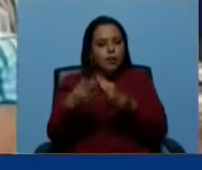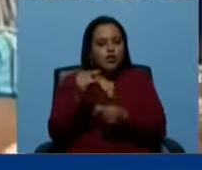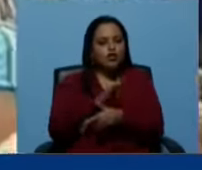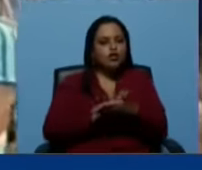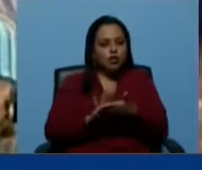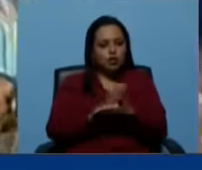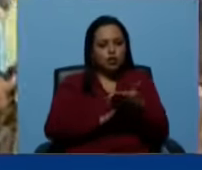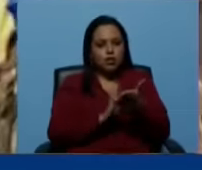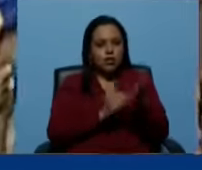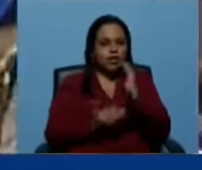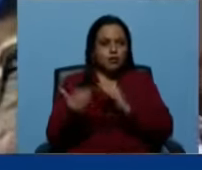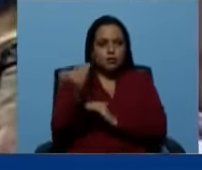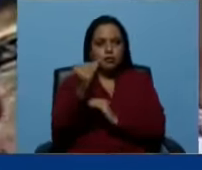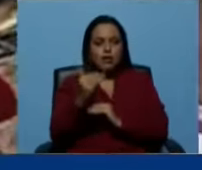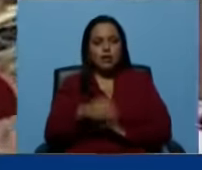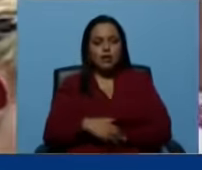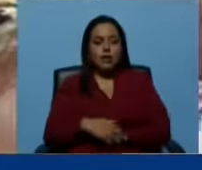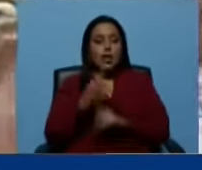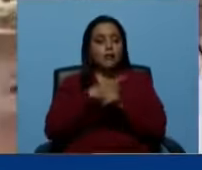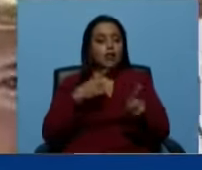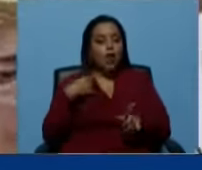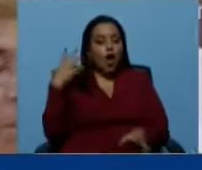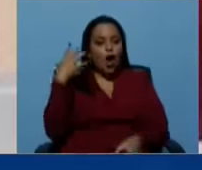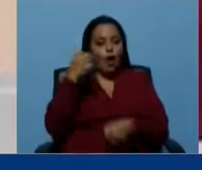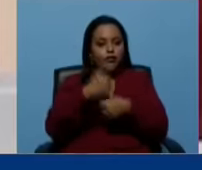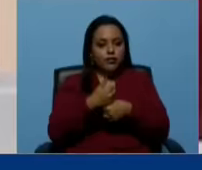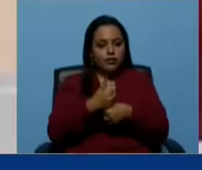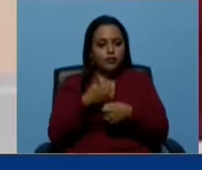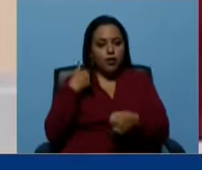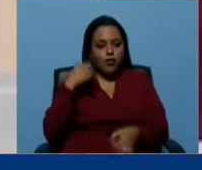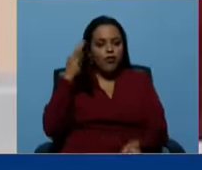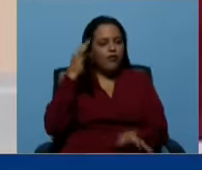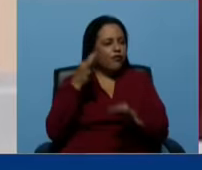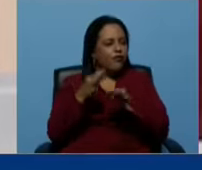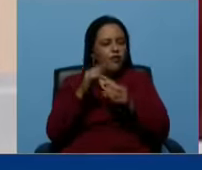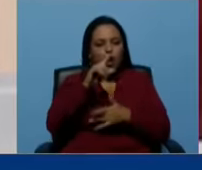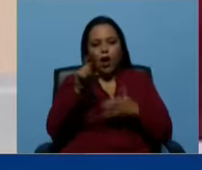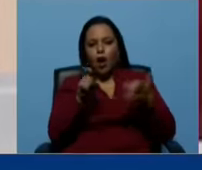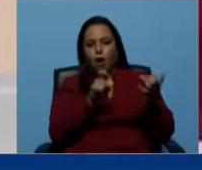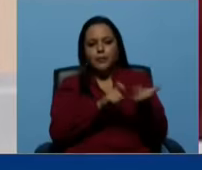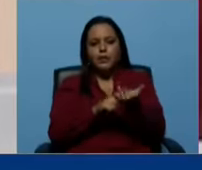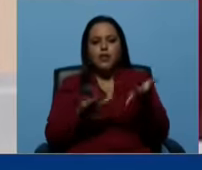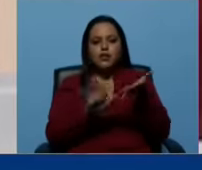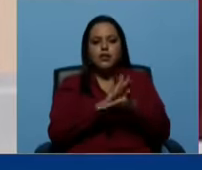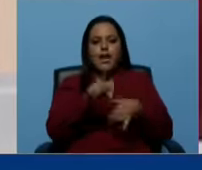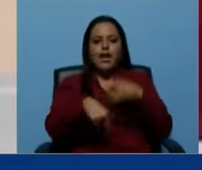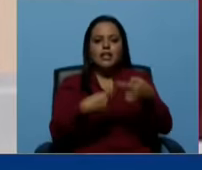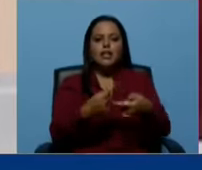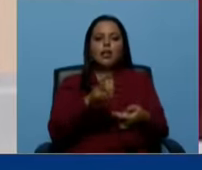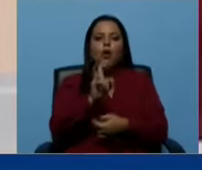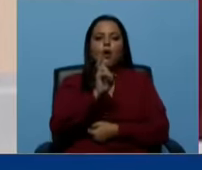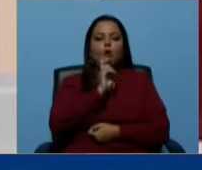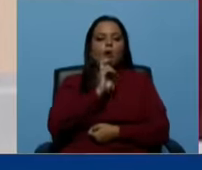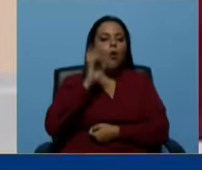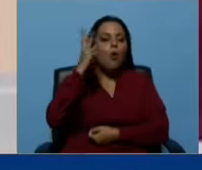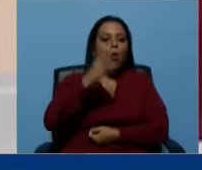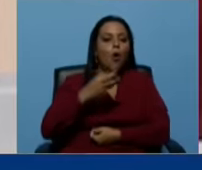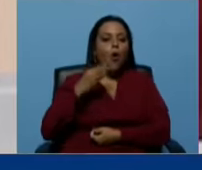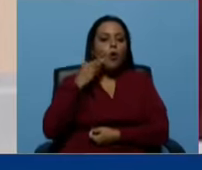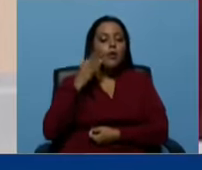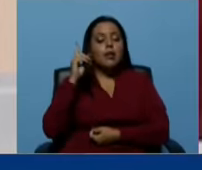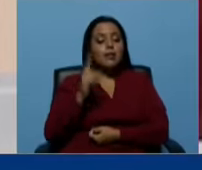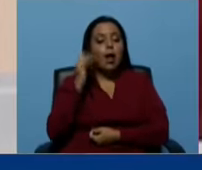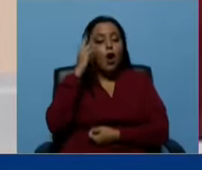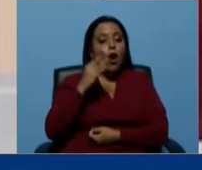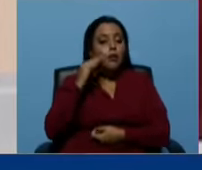supera. Pero yo confío y tengo fe absoluta en la generación de oro, en la generación genial y